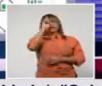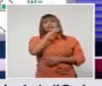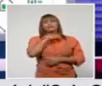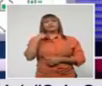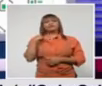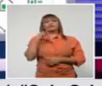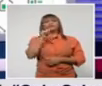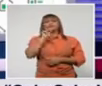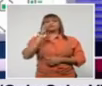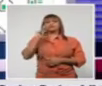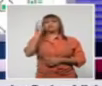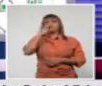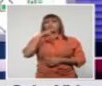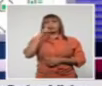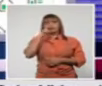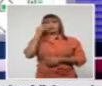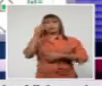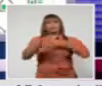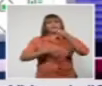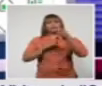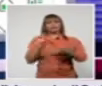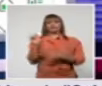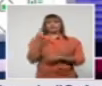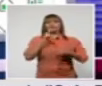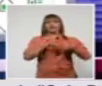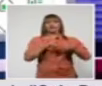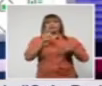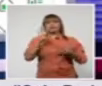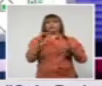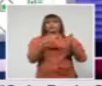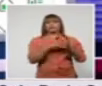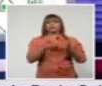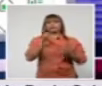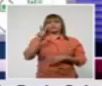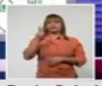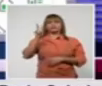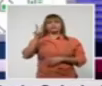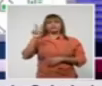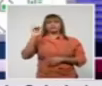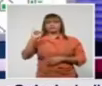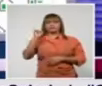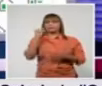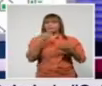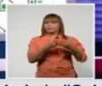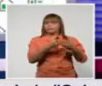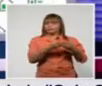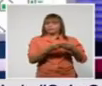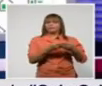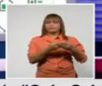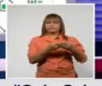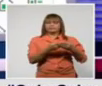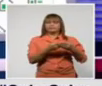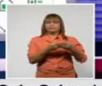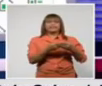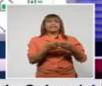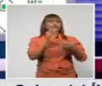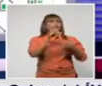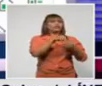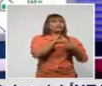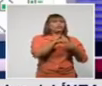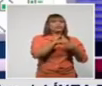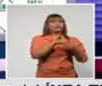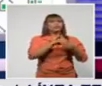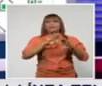de La Habana se procesaron un total de 4,226 muestras. Y esto, por supuesto, que incluye también la realización de